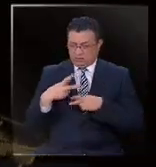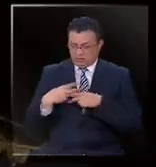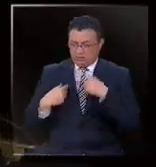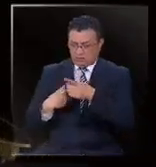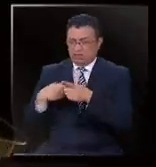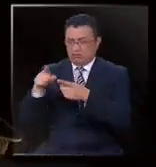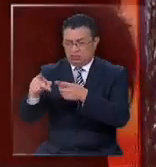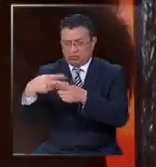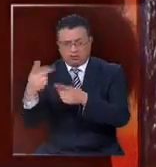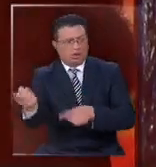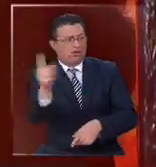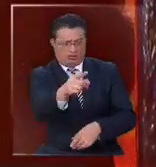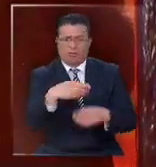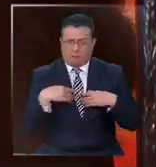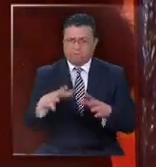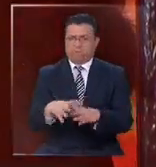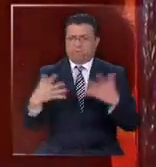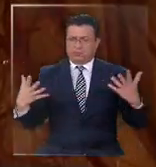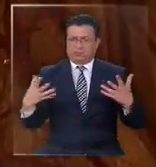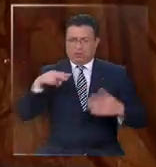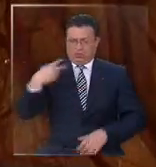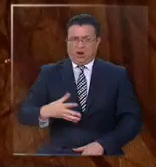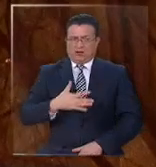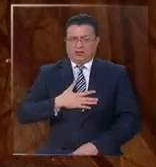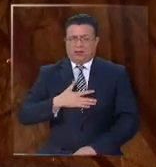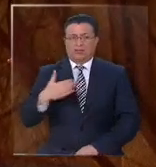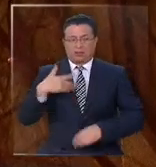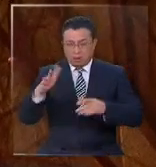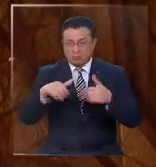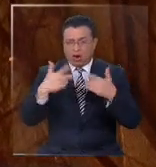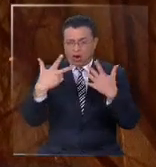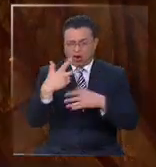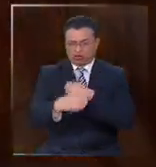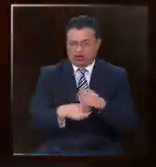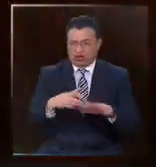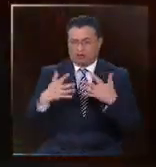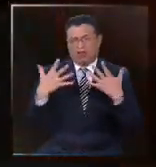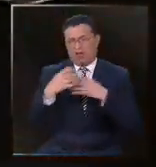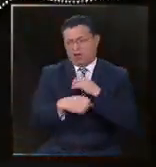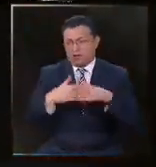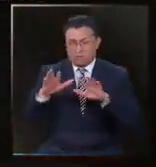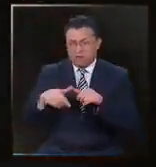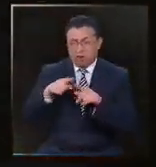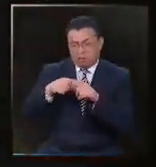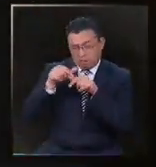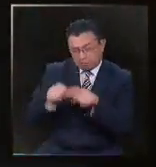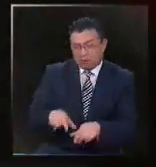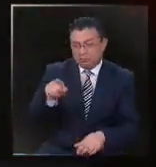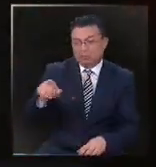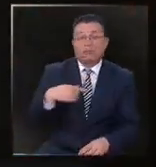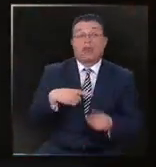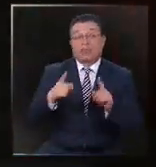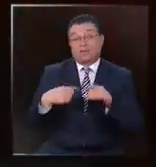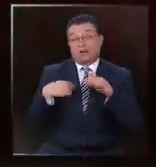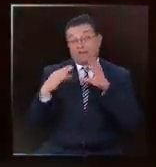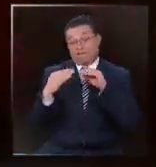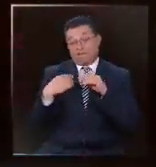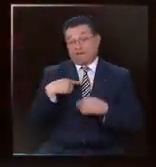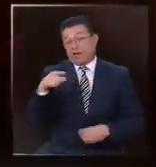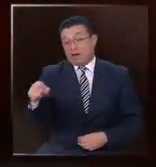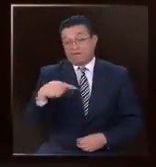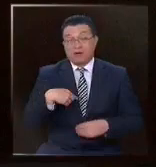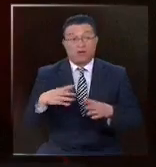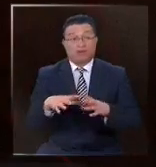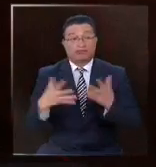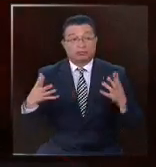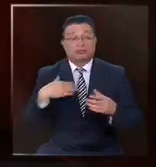Airbnb. Está hace 8 o 9 años arrendado ya la misma persona. No sé, tengo que hablar con él.